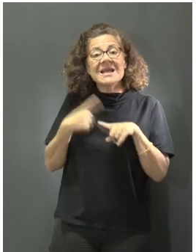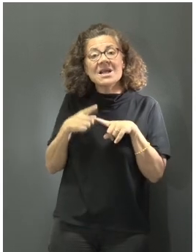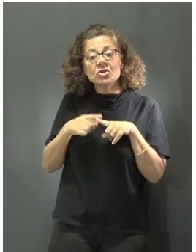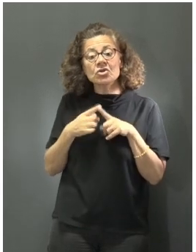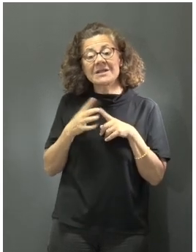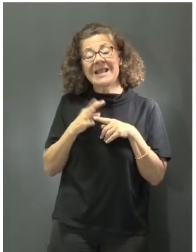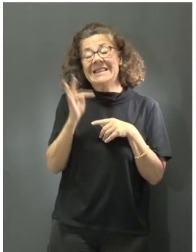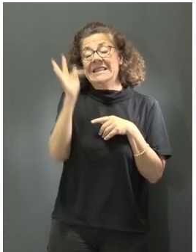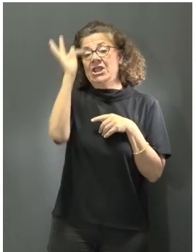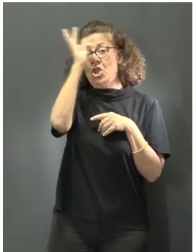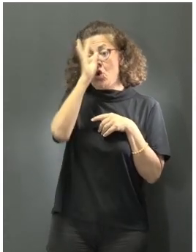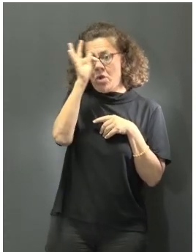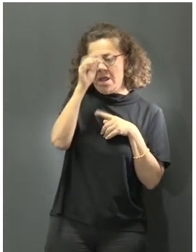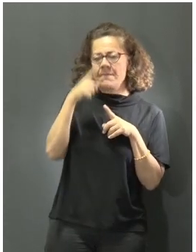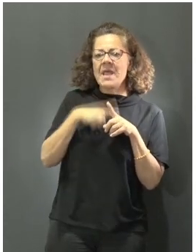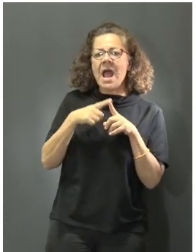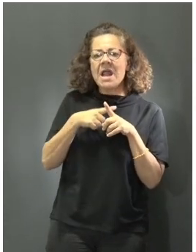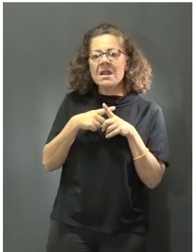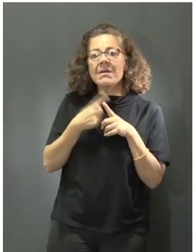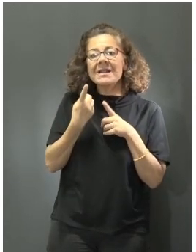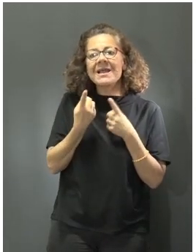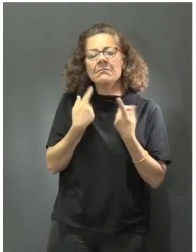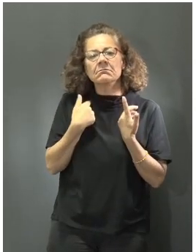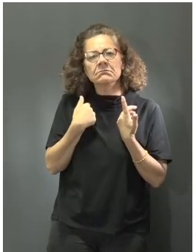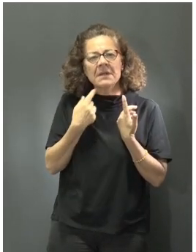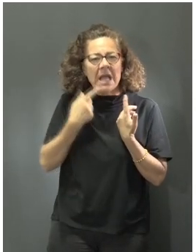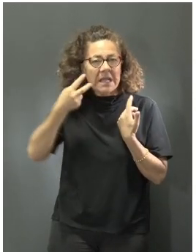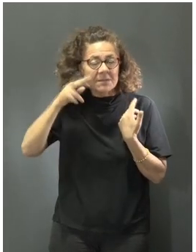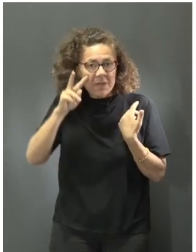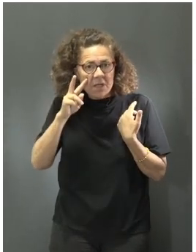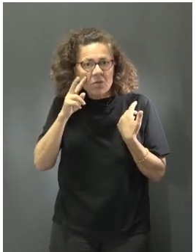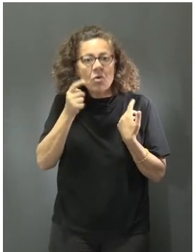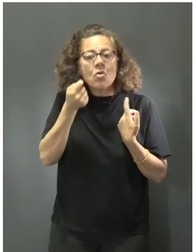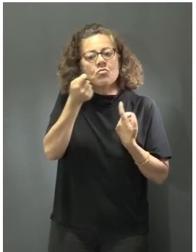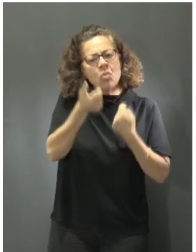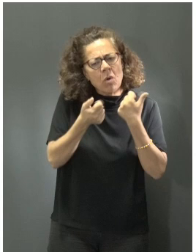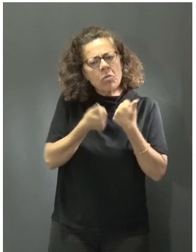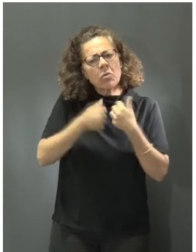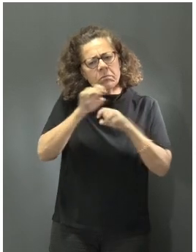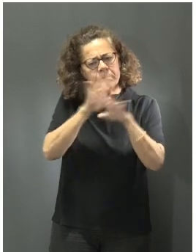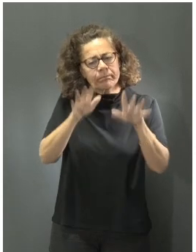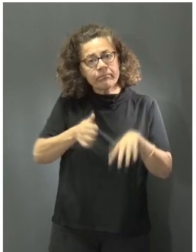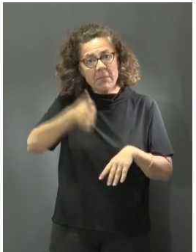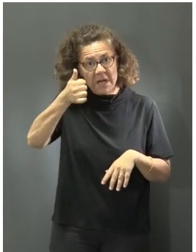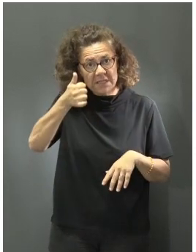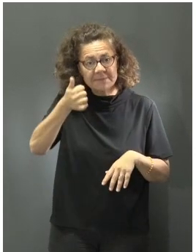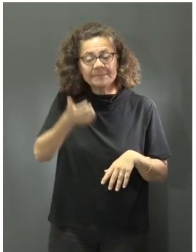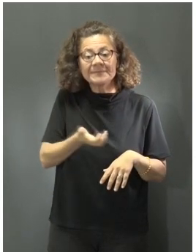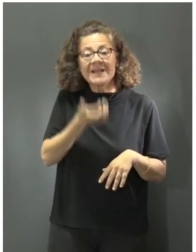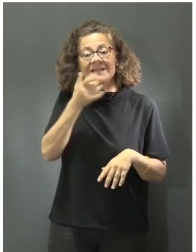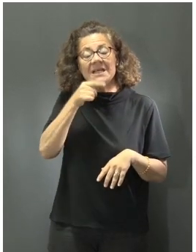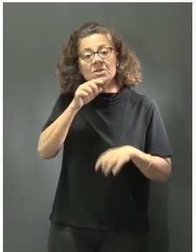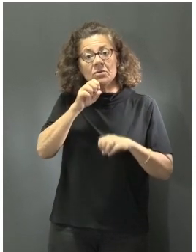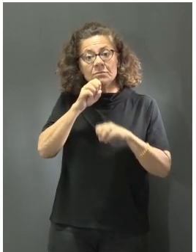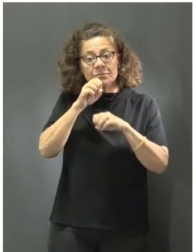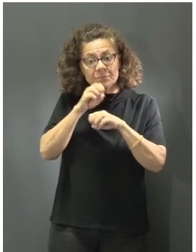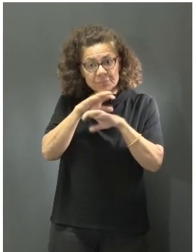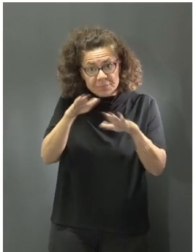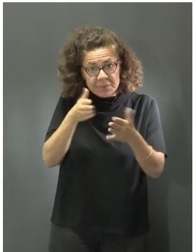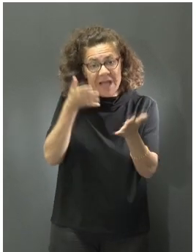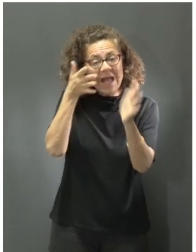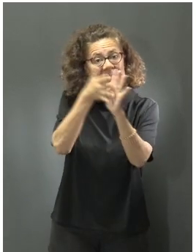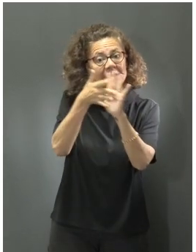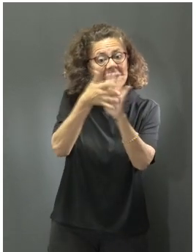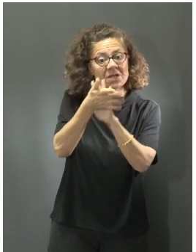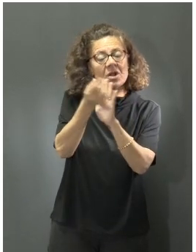nivel teórico y a nivel de conocimiento experto creo que cada vez se van teniendo más claras, cuando eso hay que trasladarlo